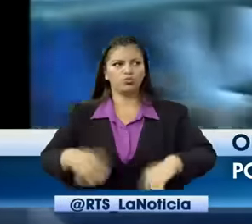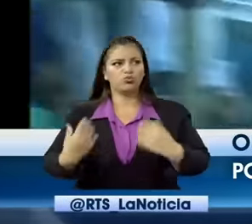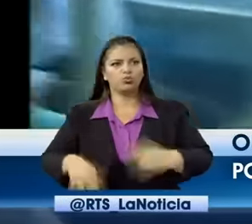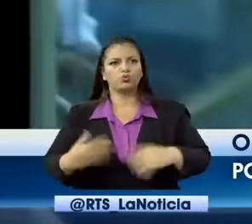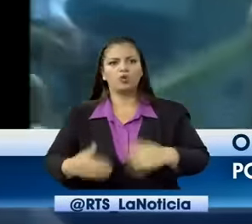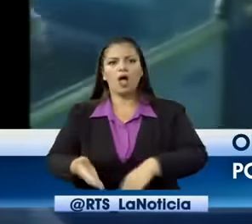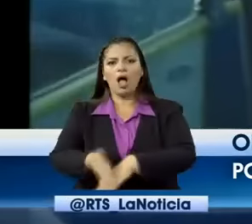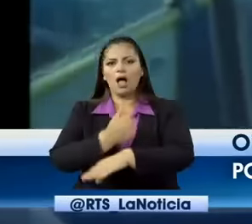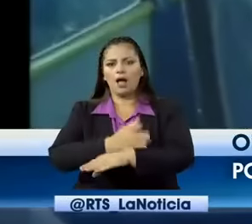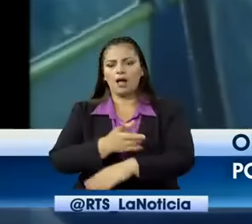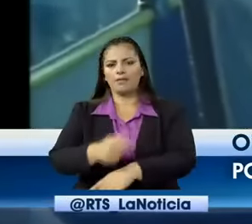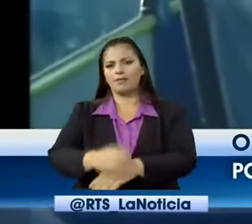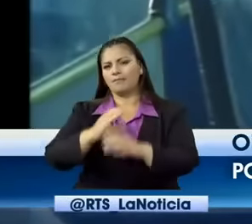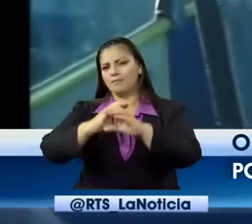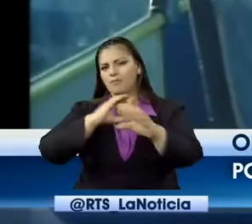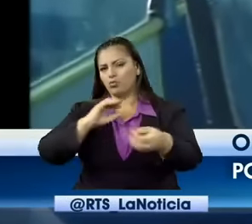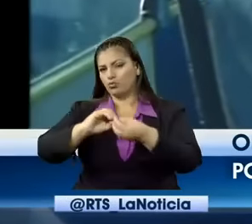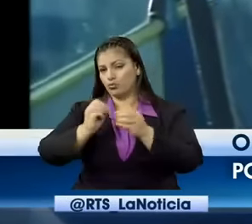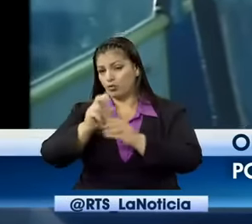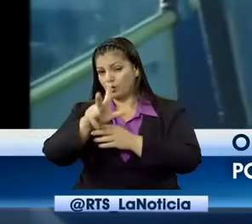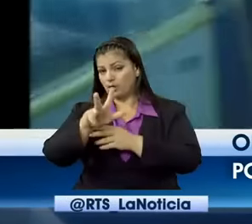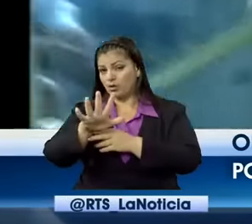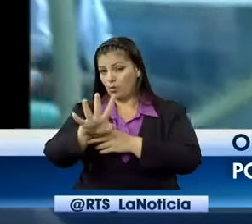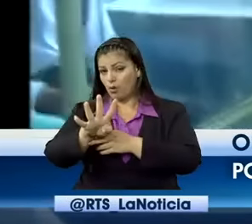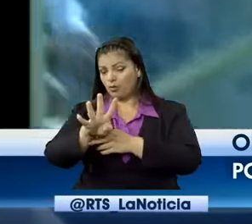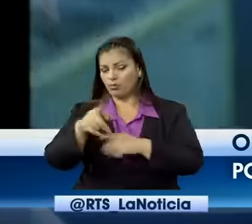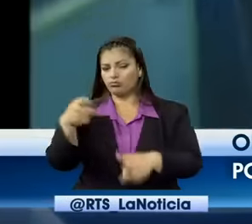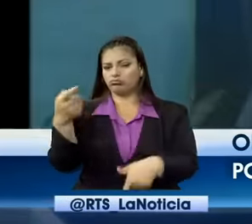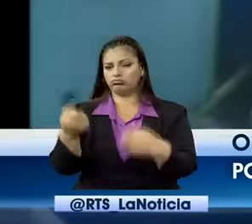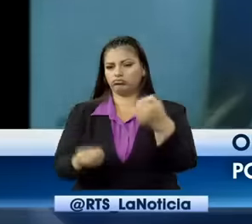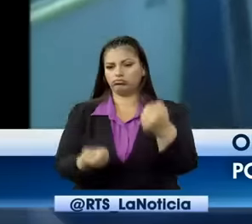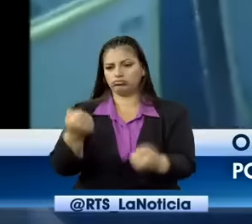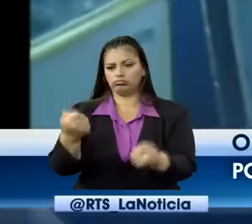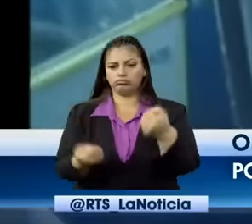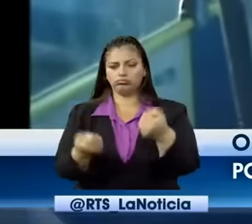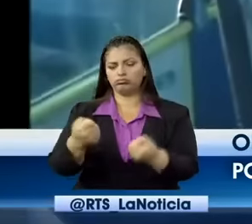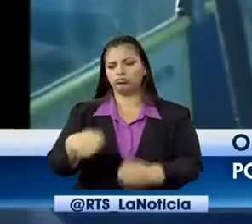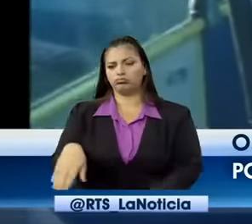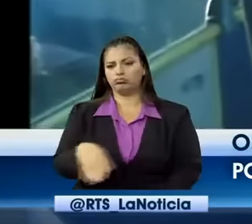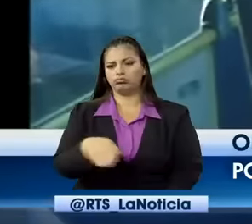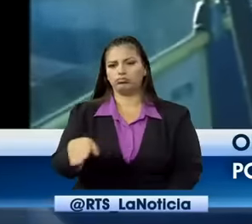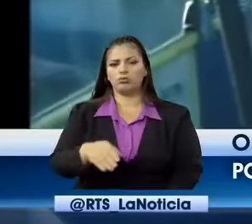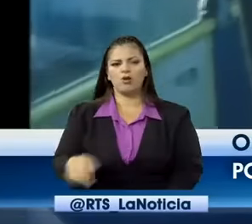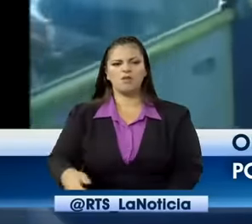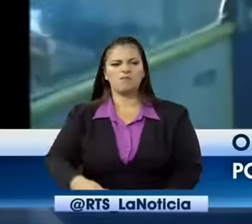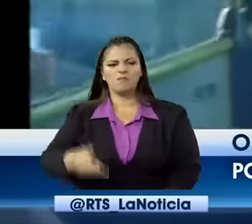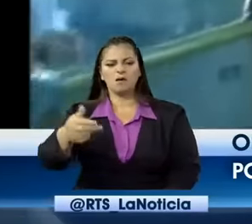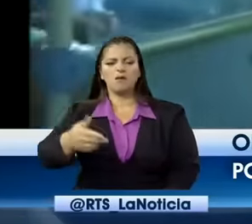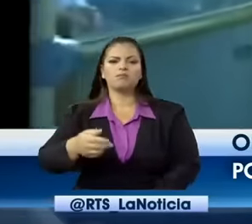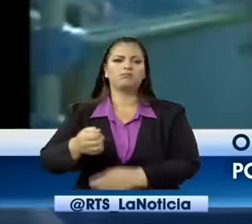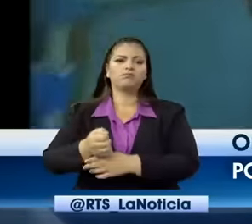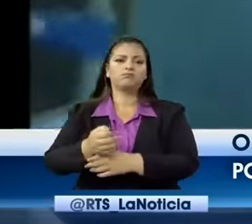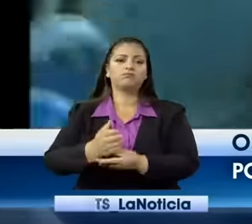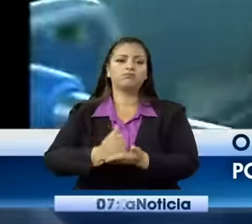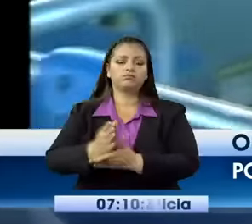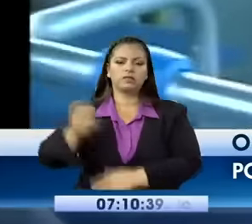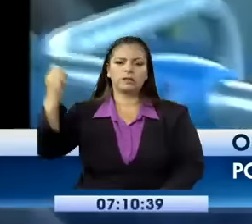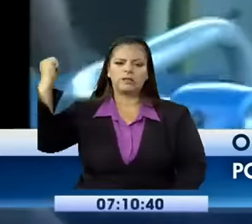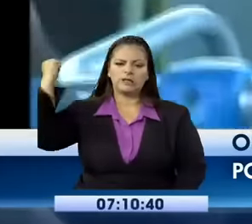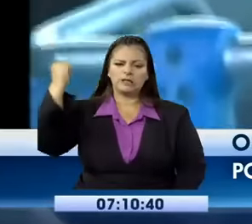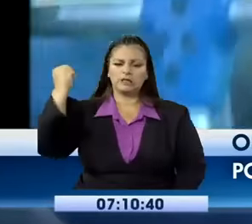robaron el otro día andaba en el disco 34 razón loer por robarle Ah el